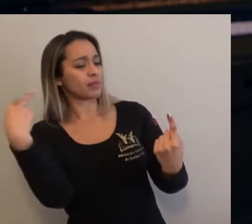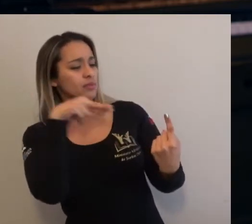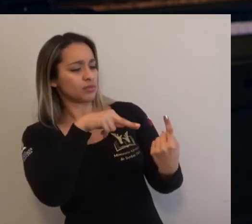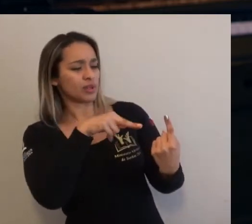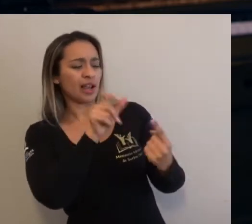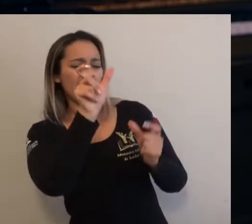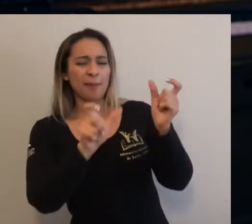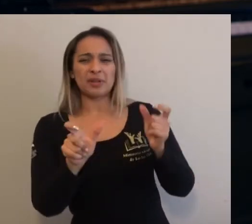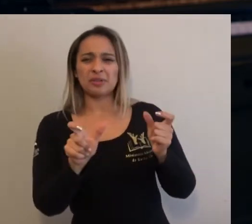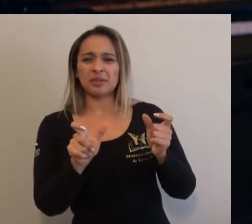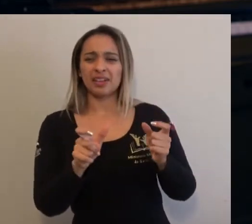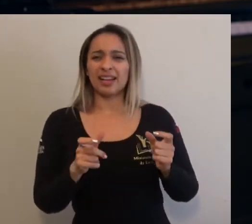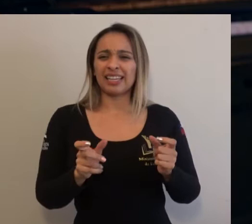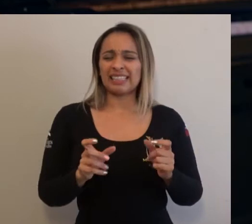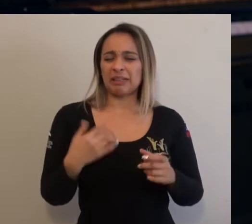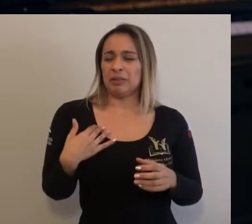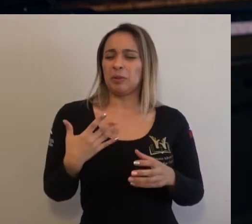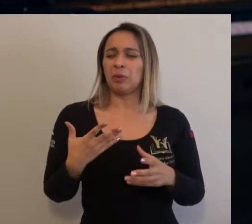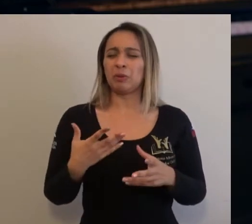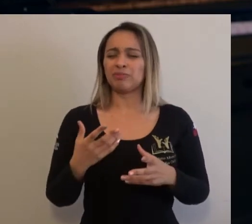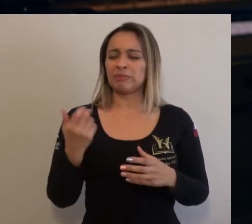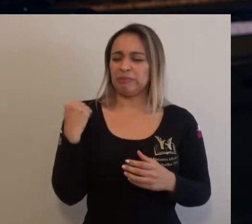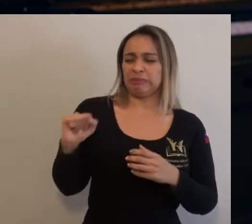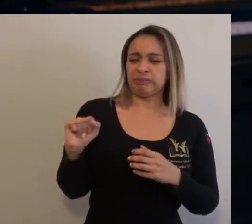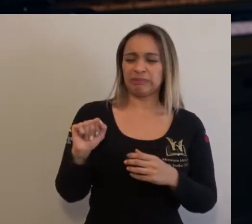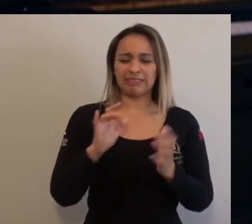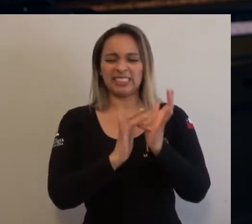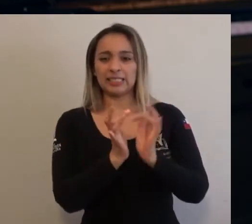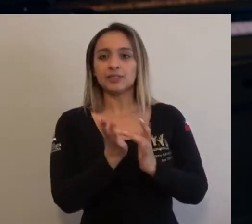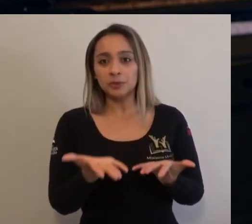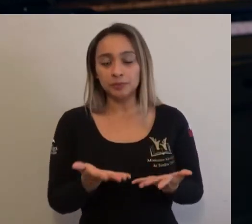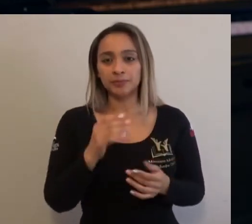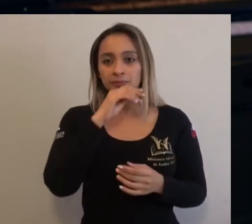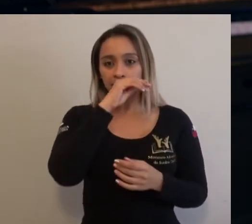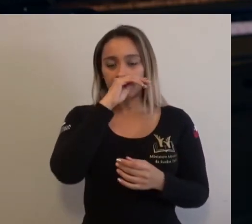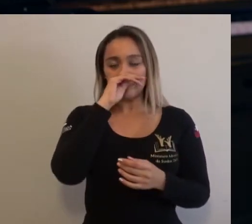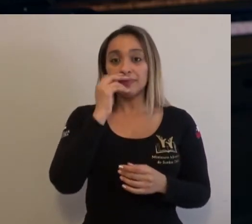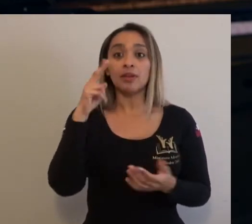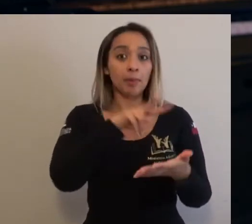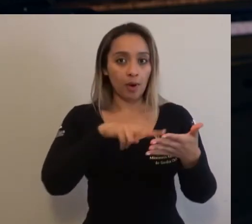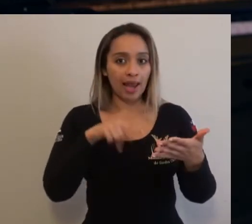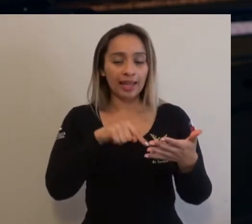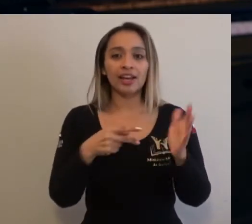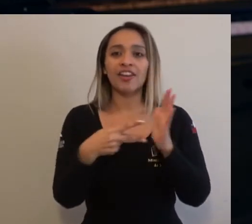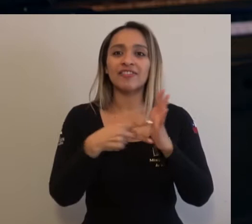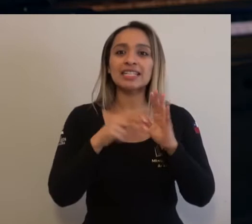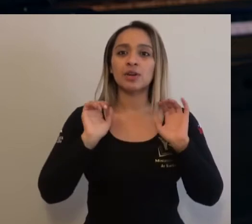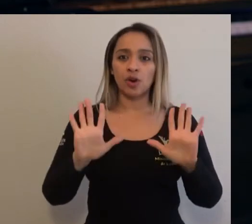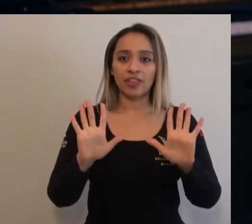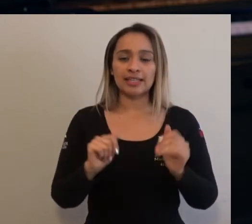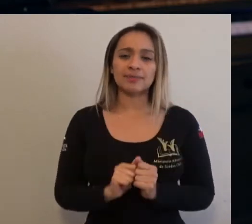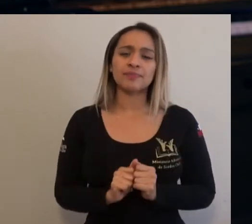estaban a favor de Jesús, las personas que estaban allí, que eran los principales de la sinagoga. Entonces leemos acá, versículo